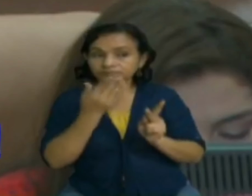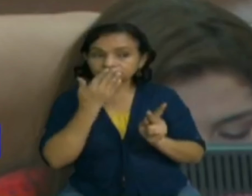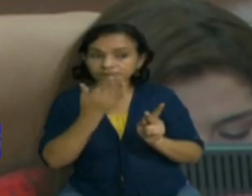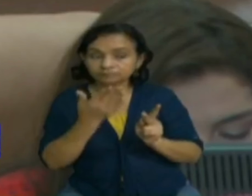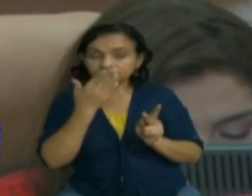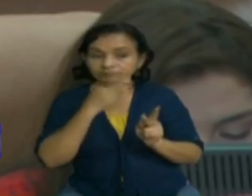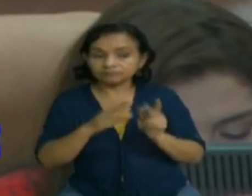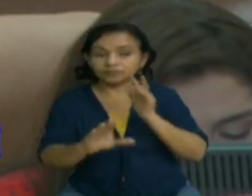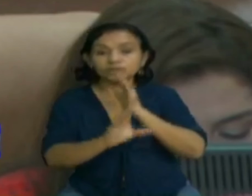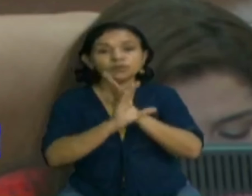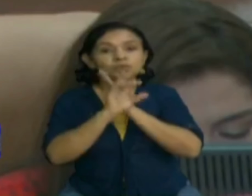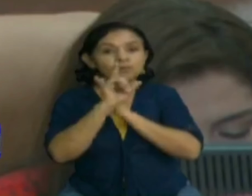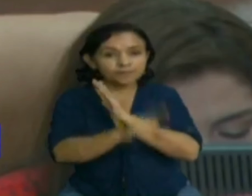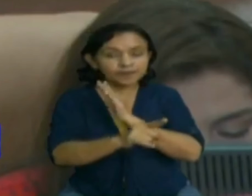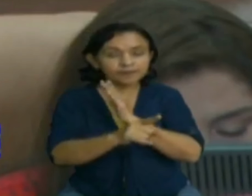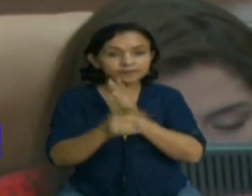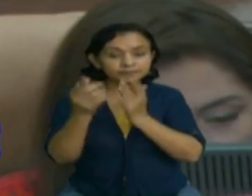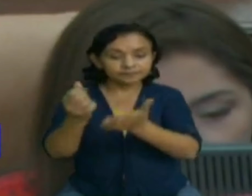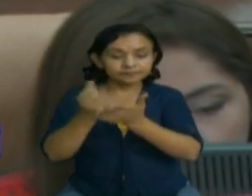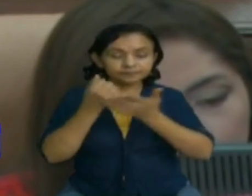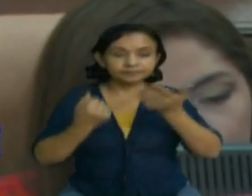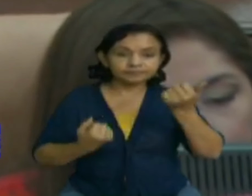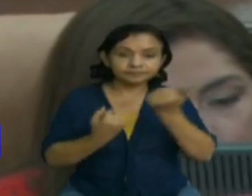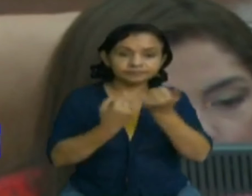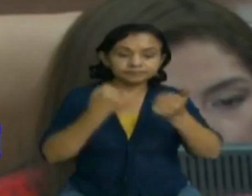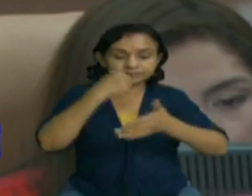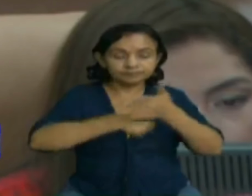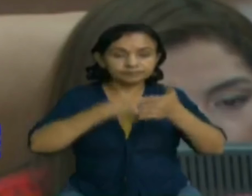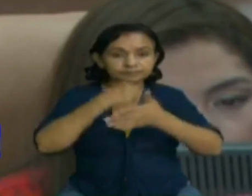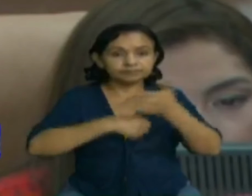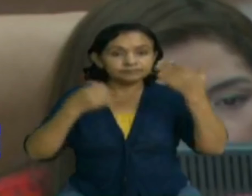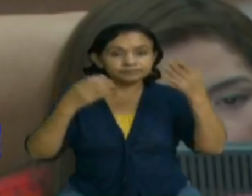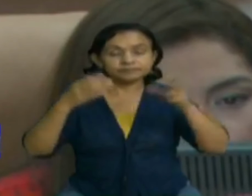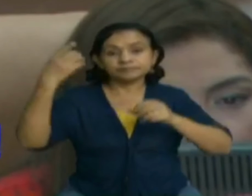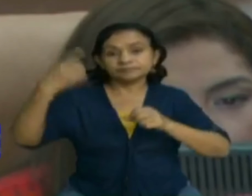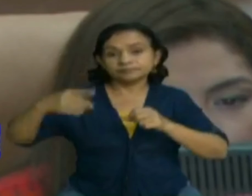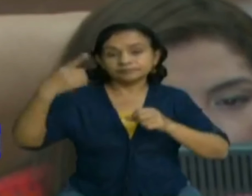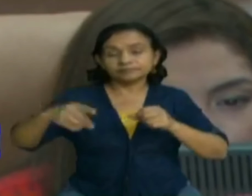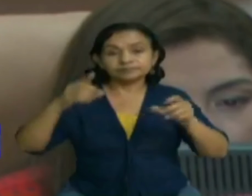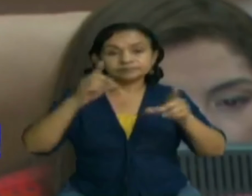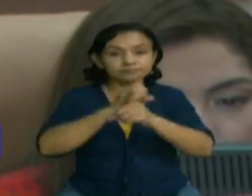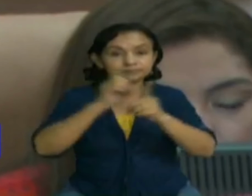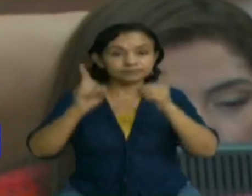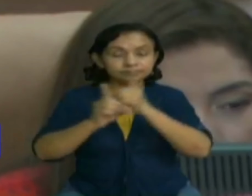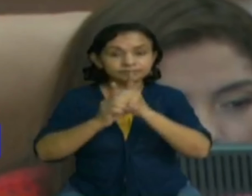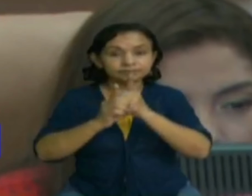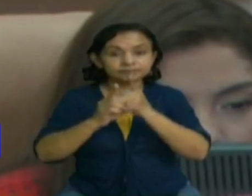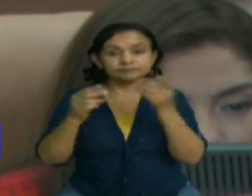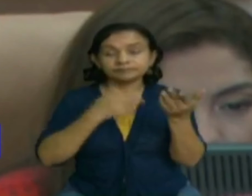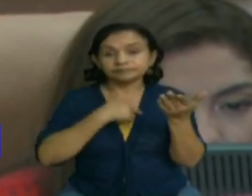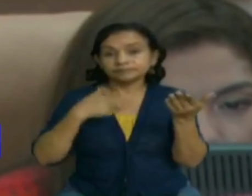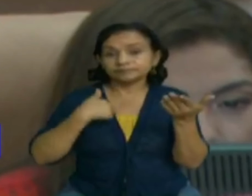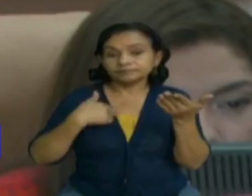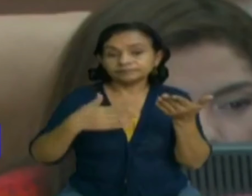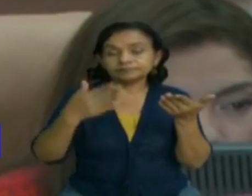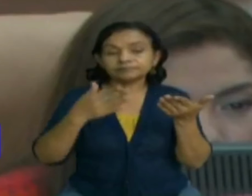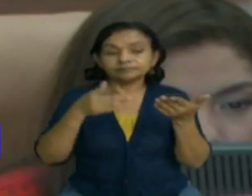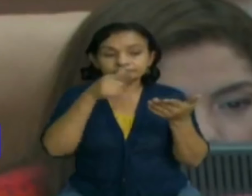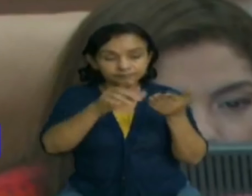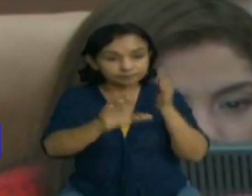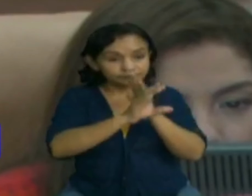reforma viene a fortalecer el principio del derecho y la garantía a la presunción de